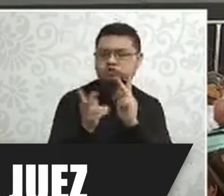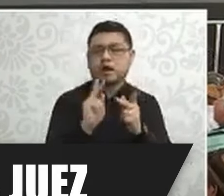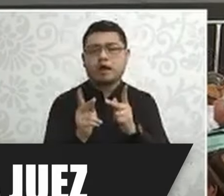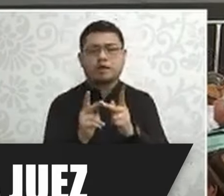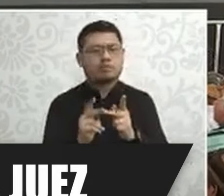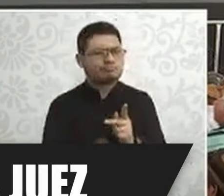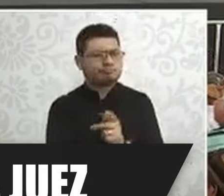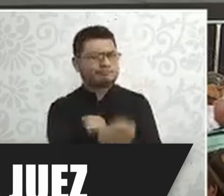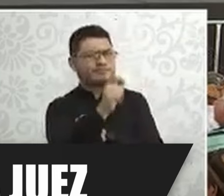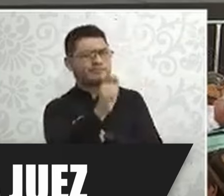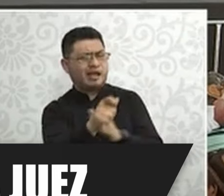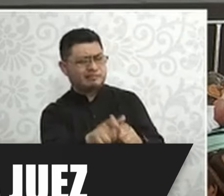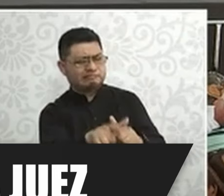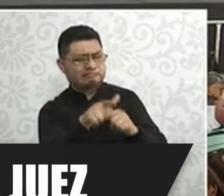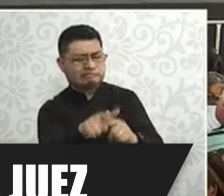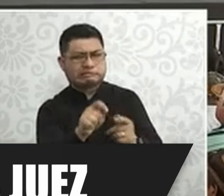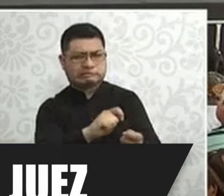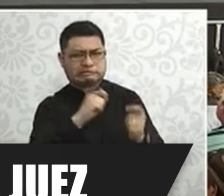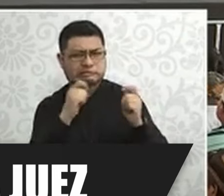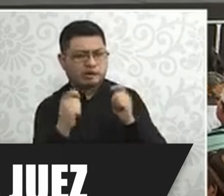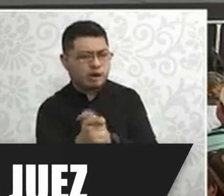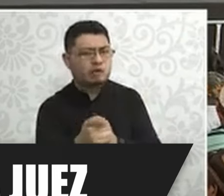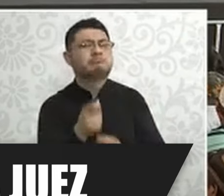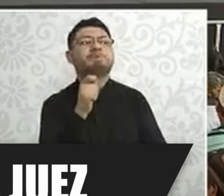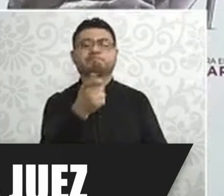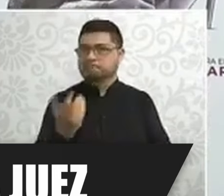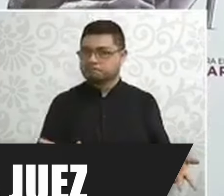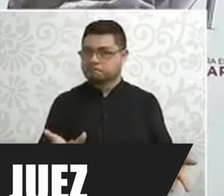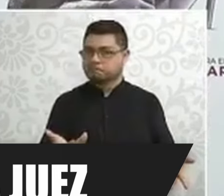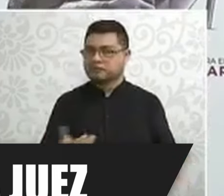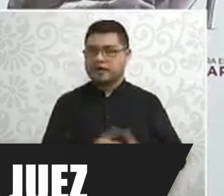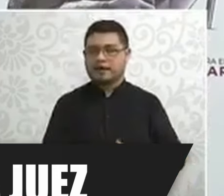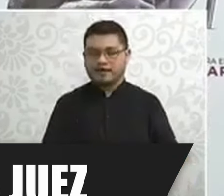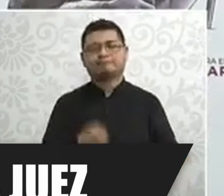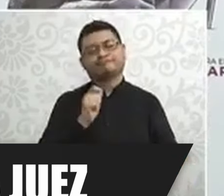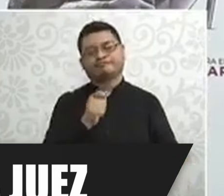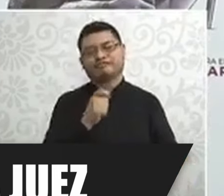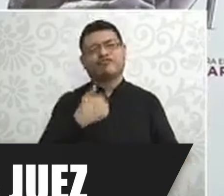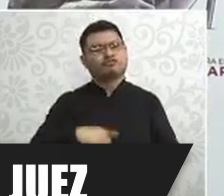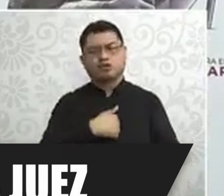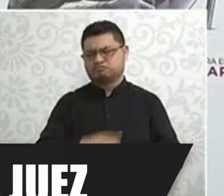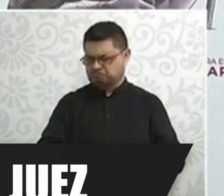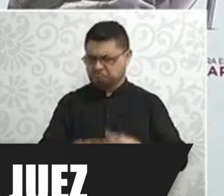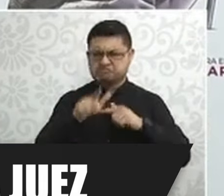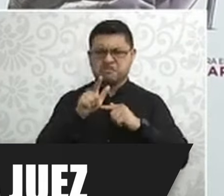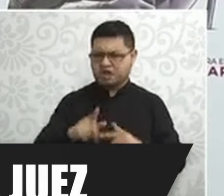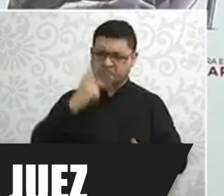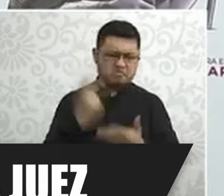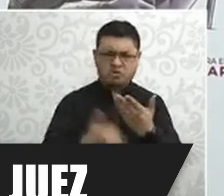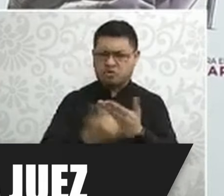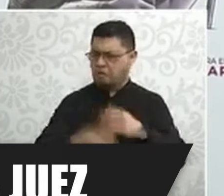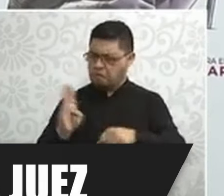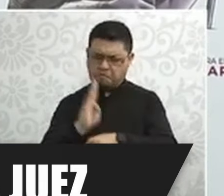más quiere decir continuar con la transformación? Pues quiere decir que vamos a mantener todos los programas del